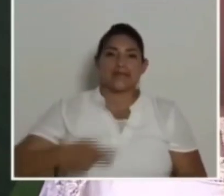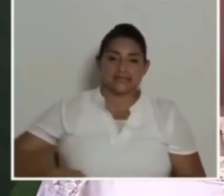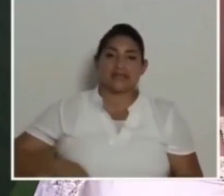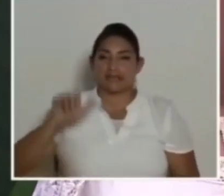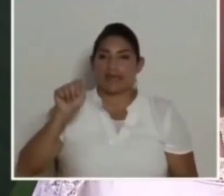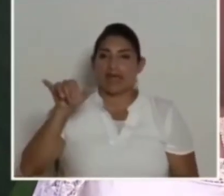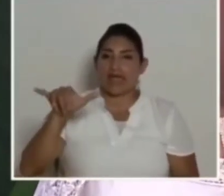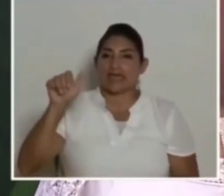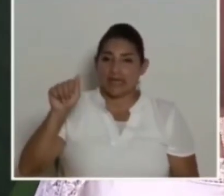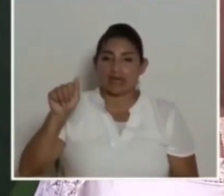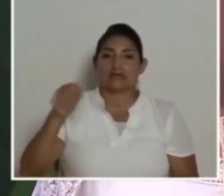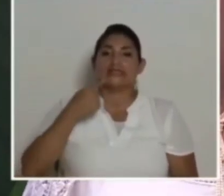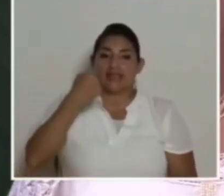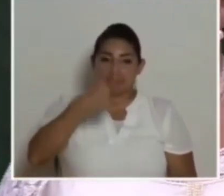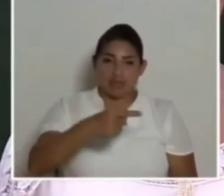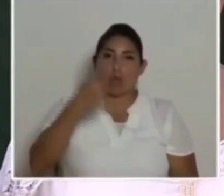y Alcantarillados,